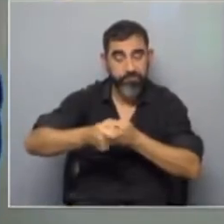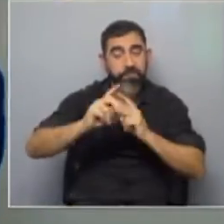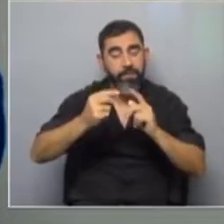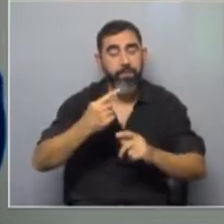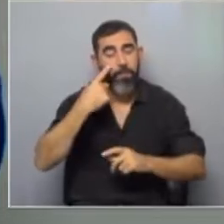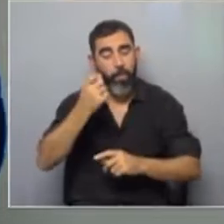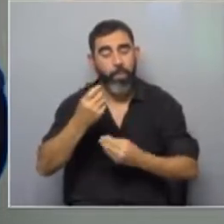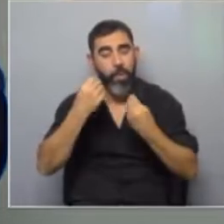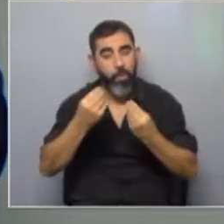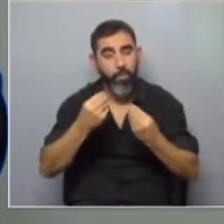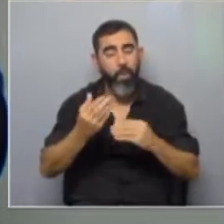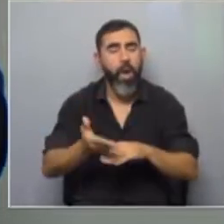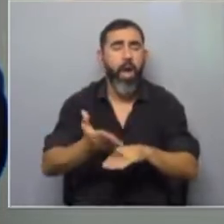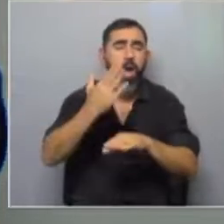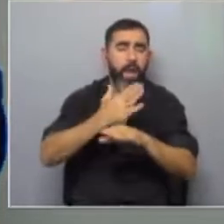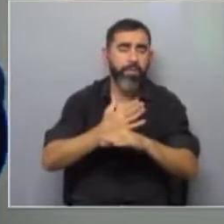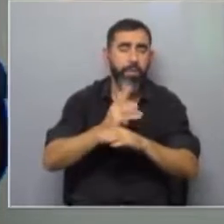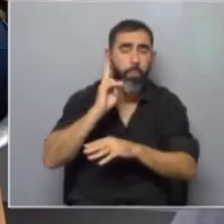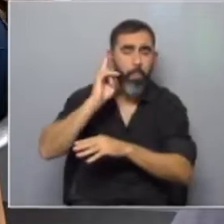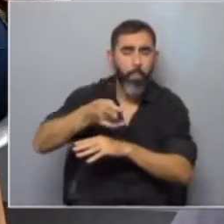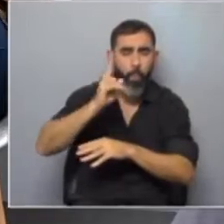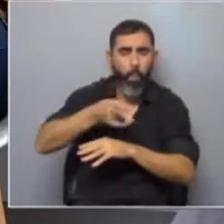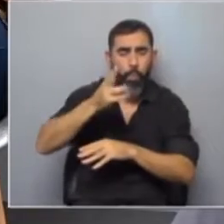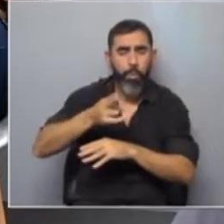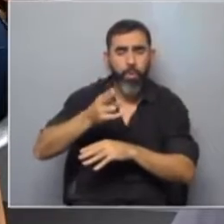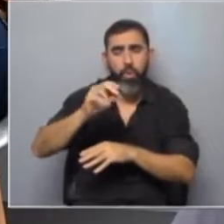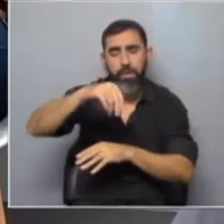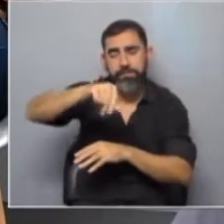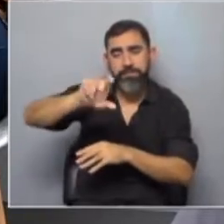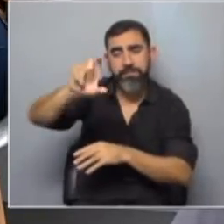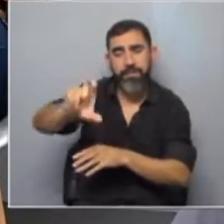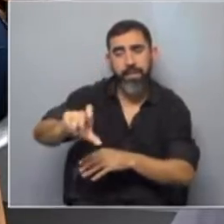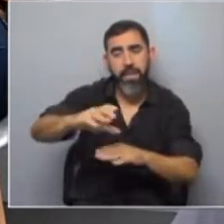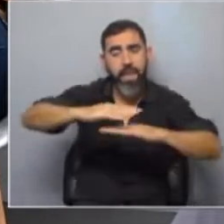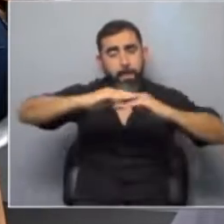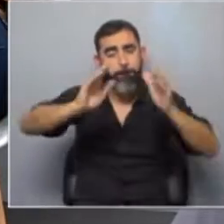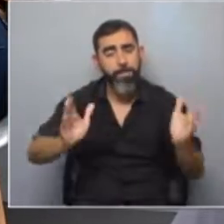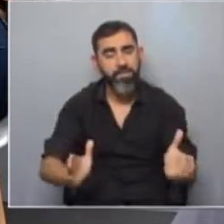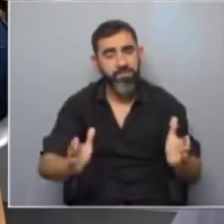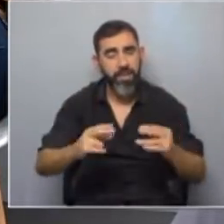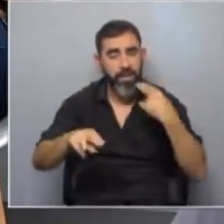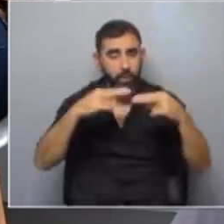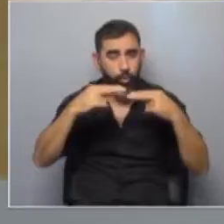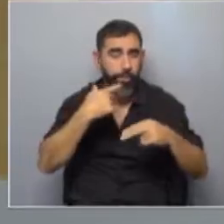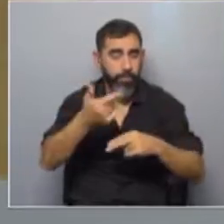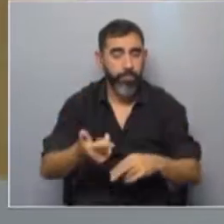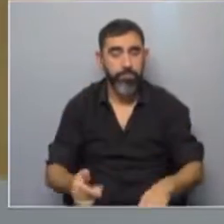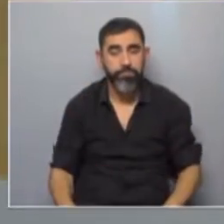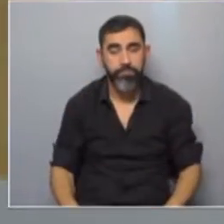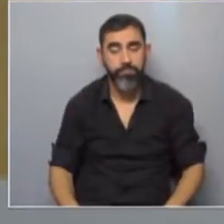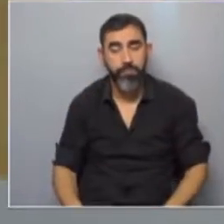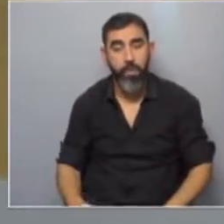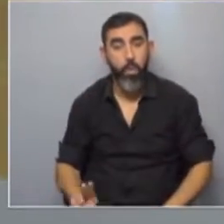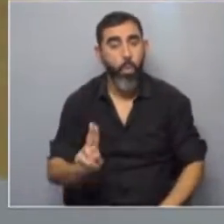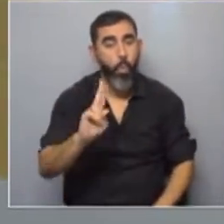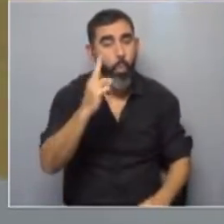también aquello que fue tan polémico cuando la prohibición de tener saleros en las mesas. Claro, ¿no? ella, lo que nos decía Lucía, que bueno, que Uruguay